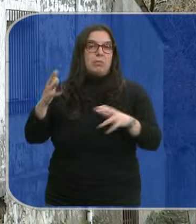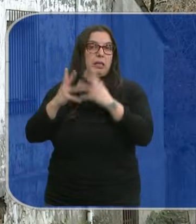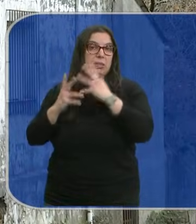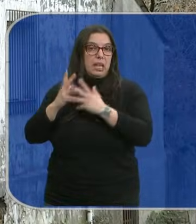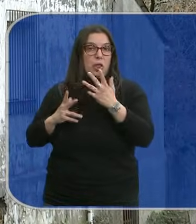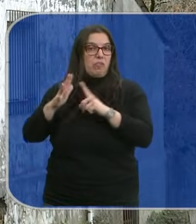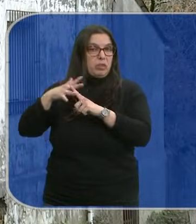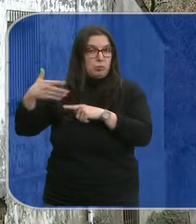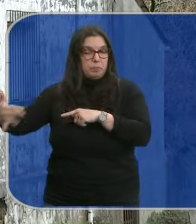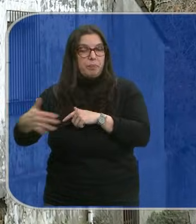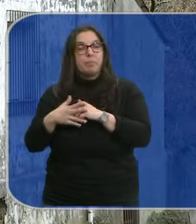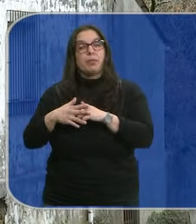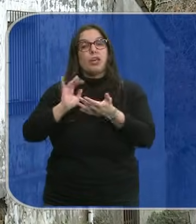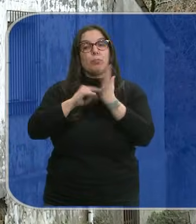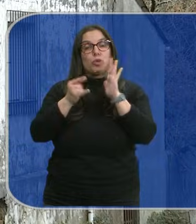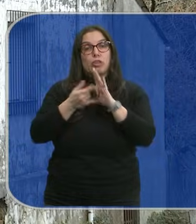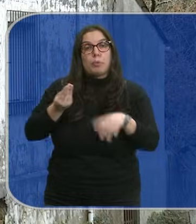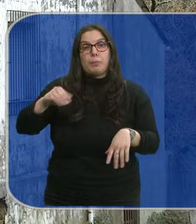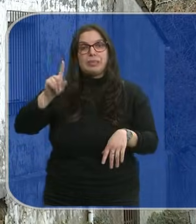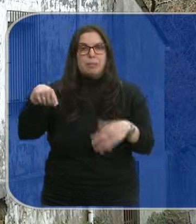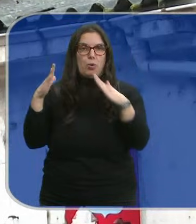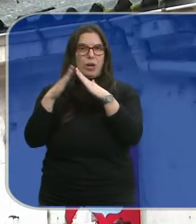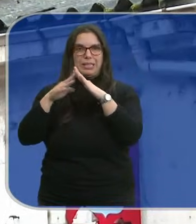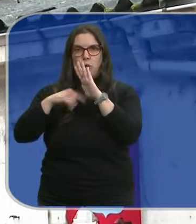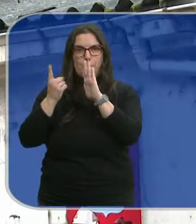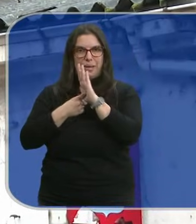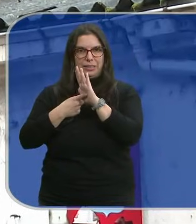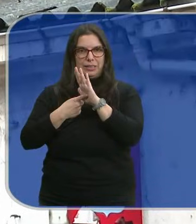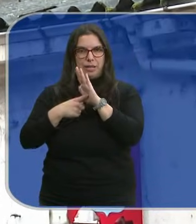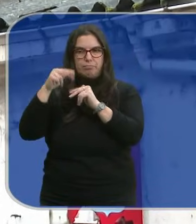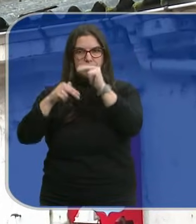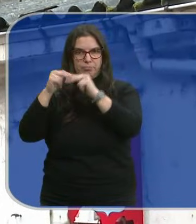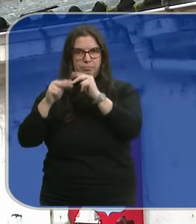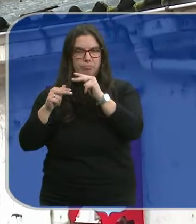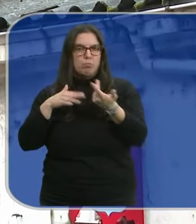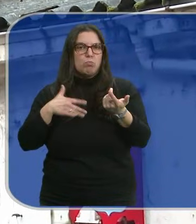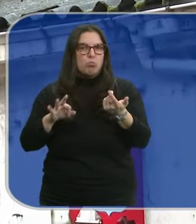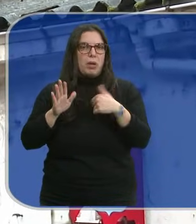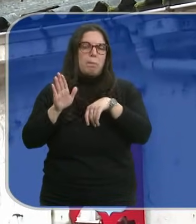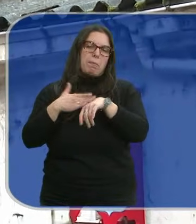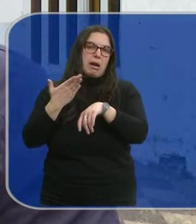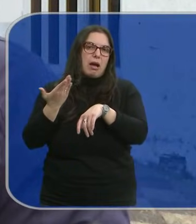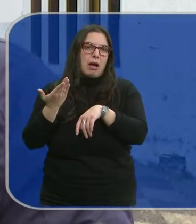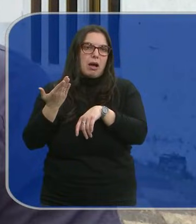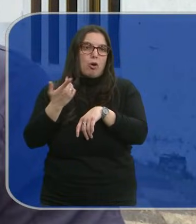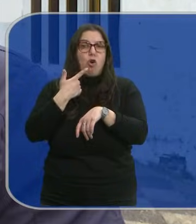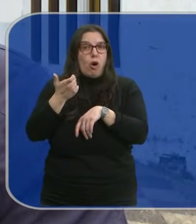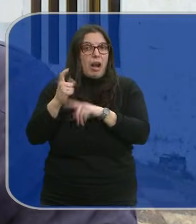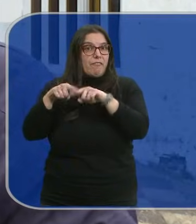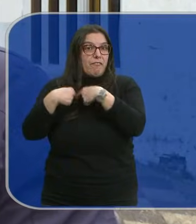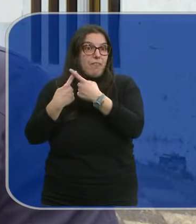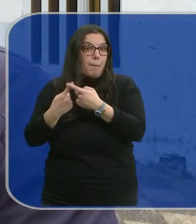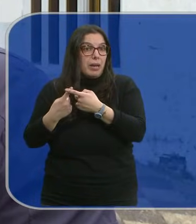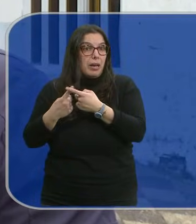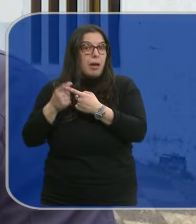administración, lo complementa el proyecto una vivienda completa, que bien puede ser ojalá para una